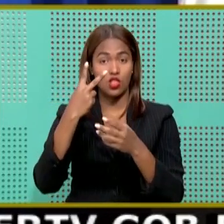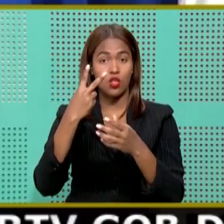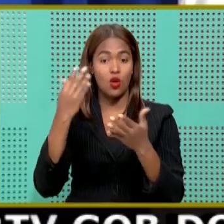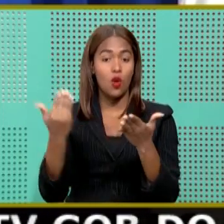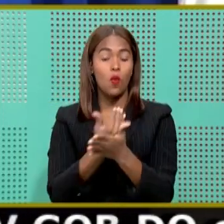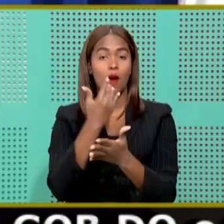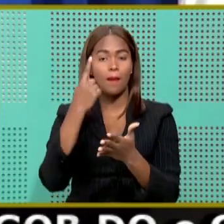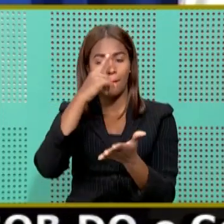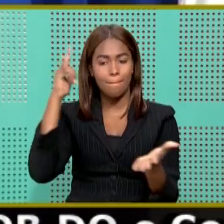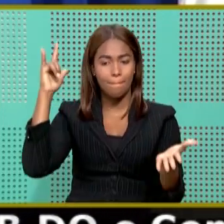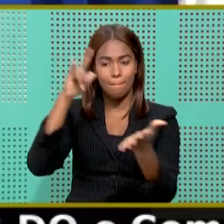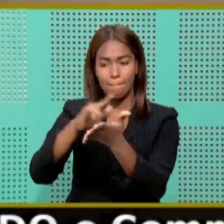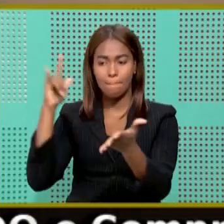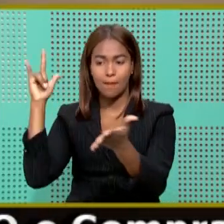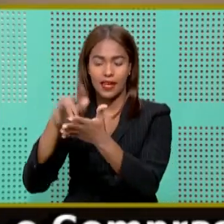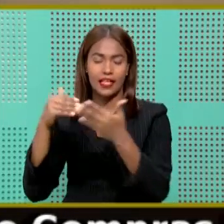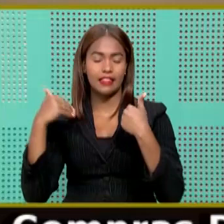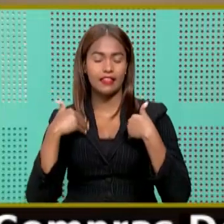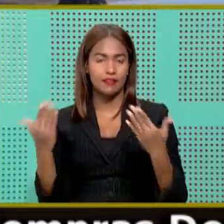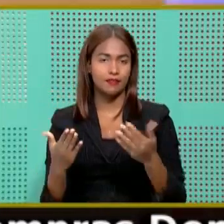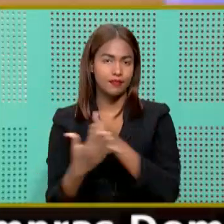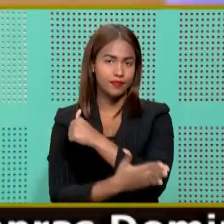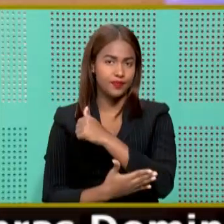aeropuertos vigentes en el país.